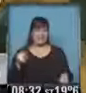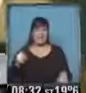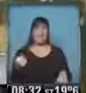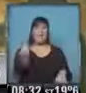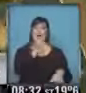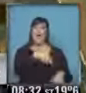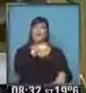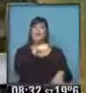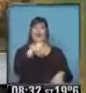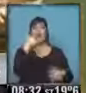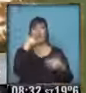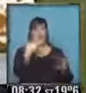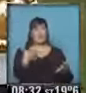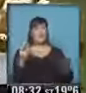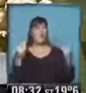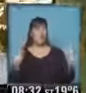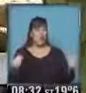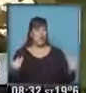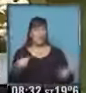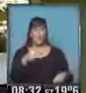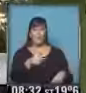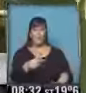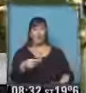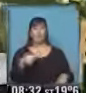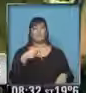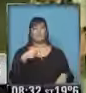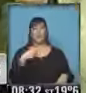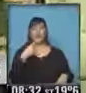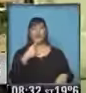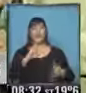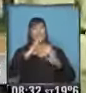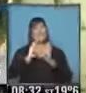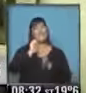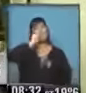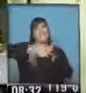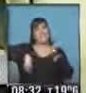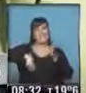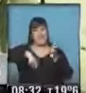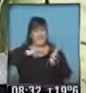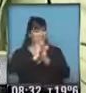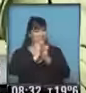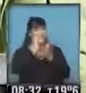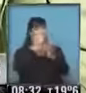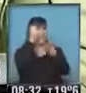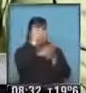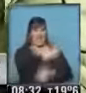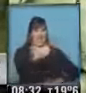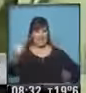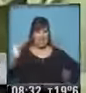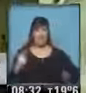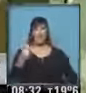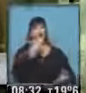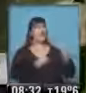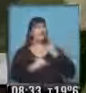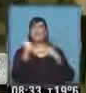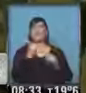está mostrando cómo es que hacen esto que yo llamo la firma de los huevos artesanales. Contanos, Agustín, cómo es este trabajo.